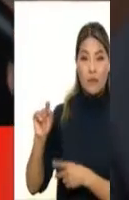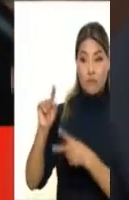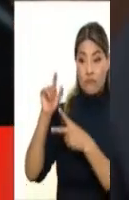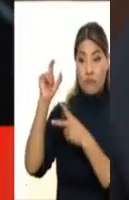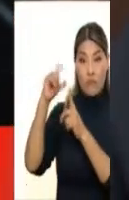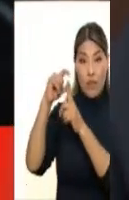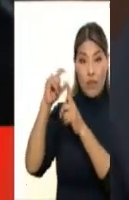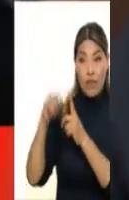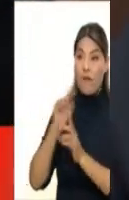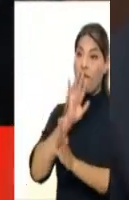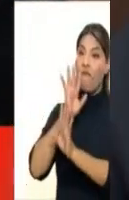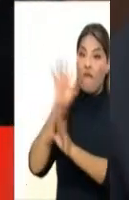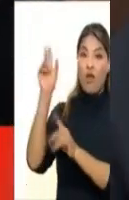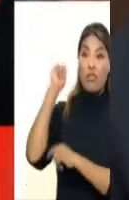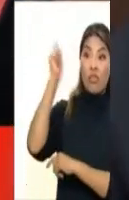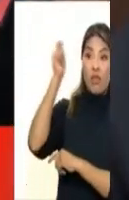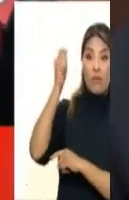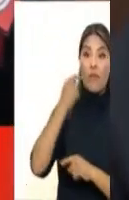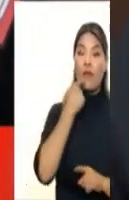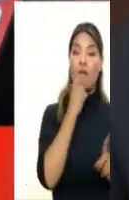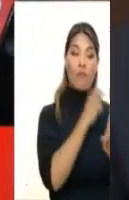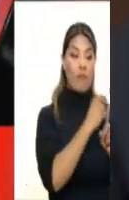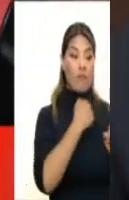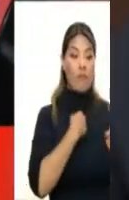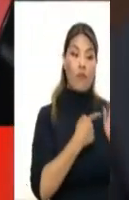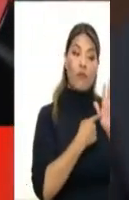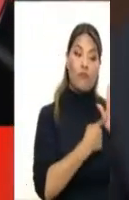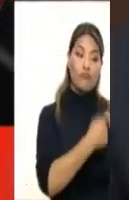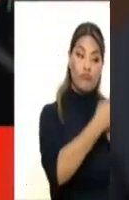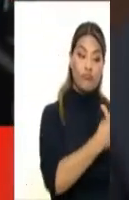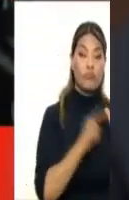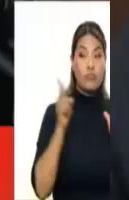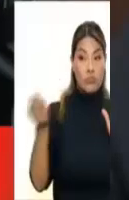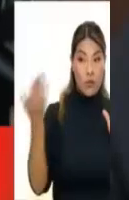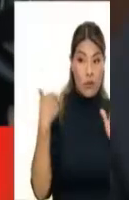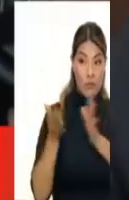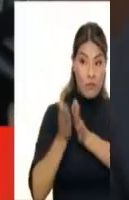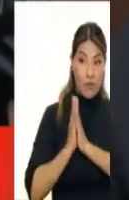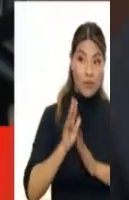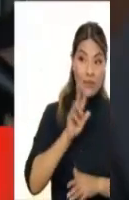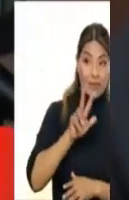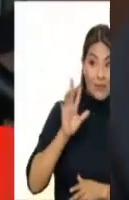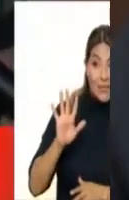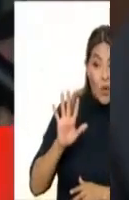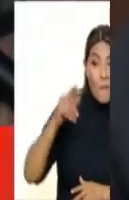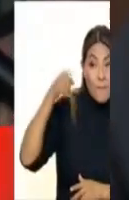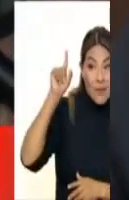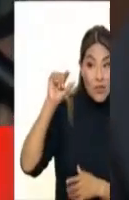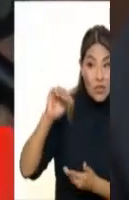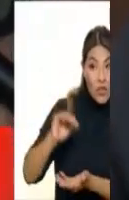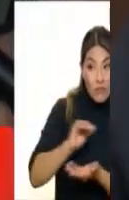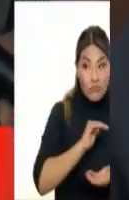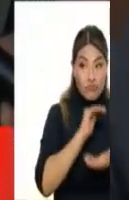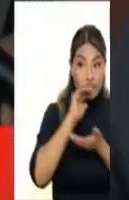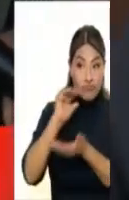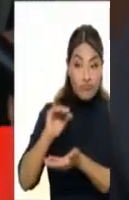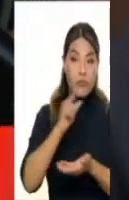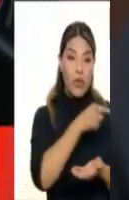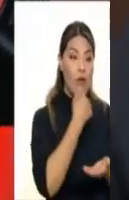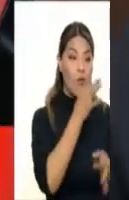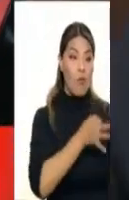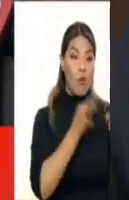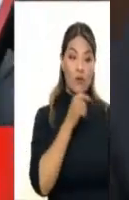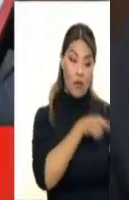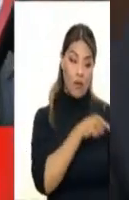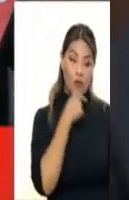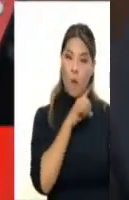Barata, porque cuando Barata dijo, a mí Savi Zailán y Gideon Weinstein me pidieron 35 millones el 4 de noviembre en el Hotel Marriott, eso los jueces no lo han